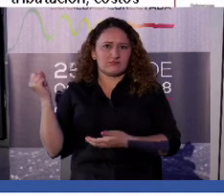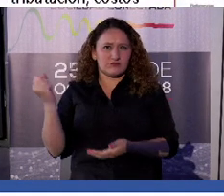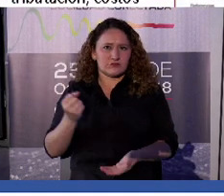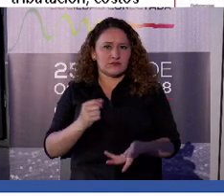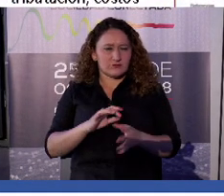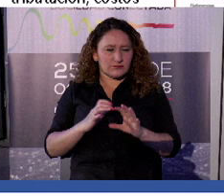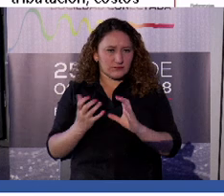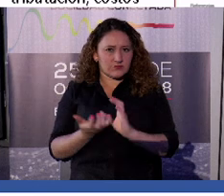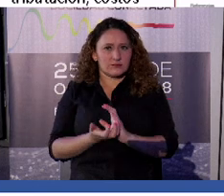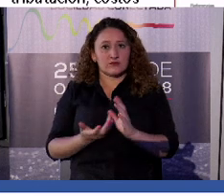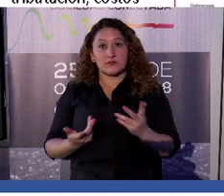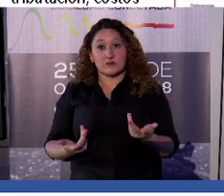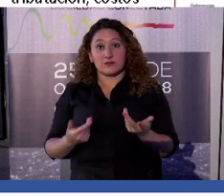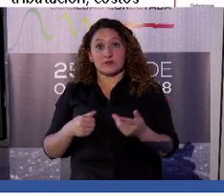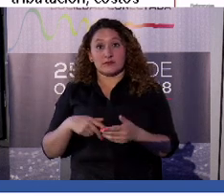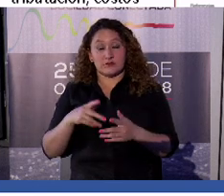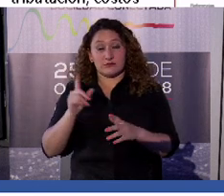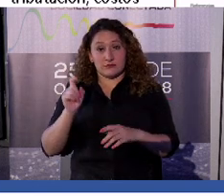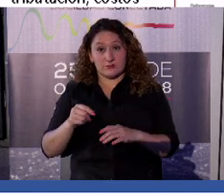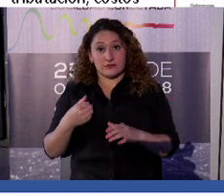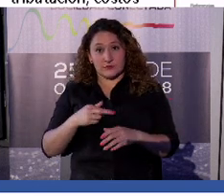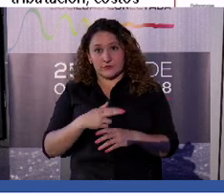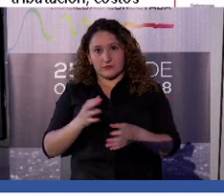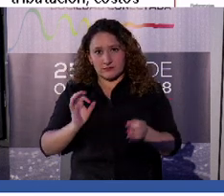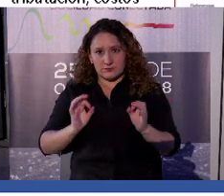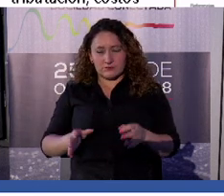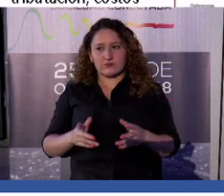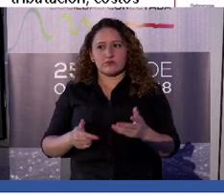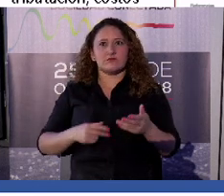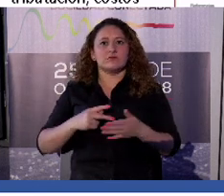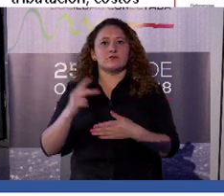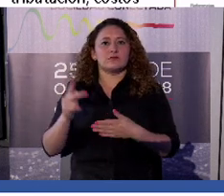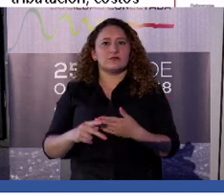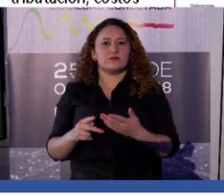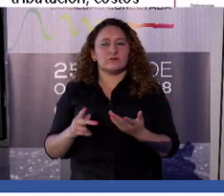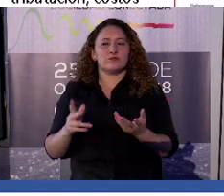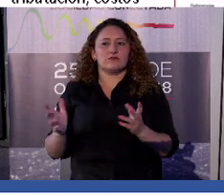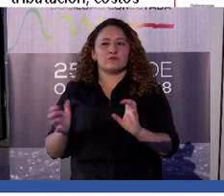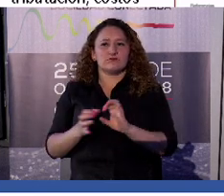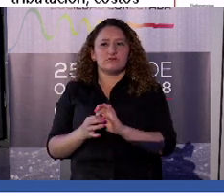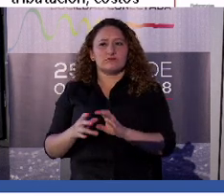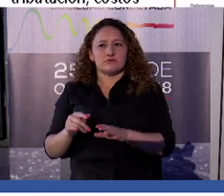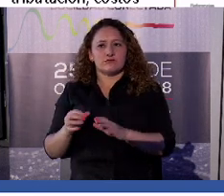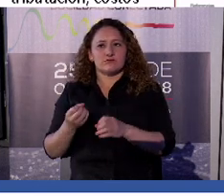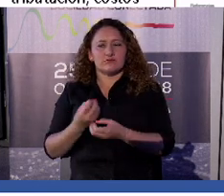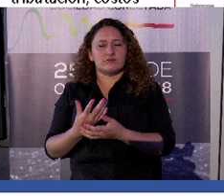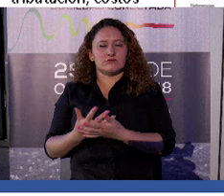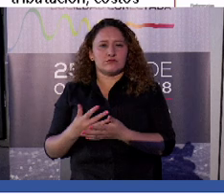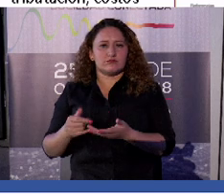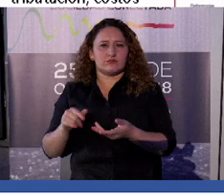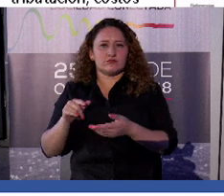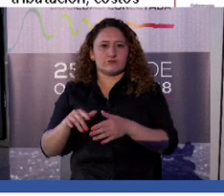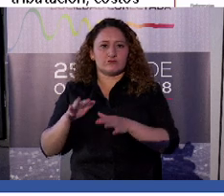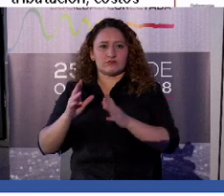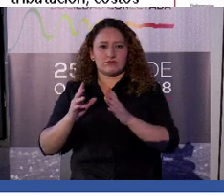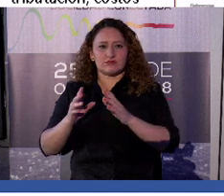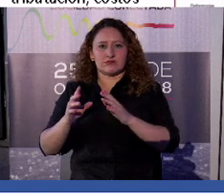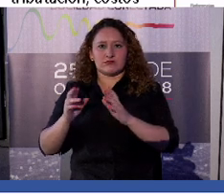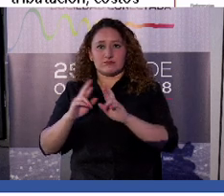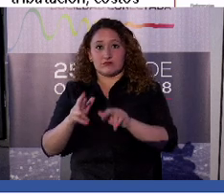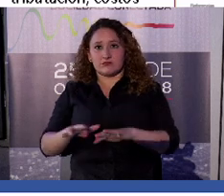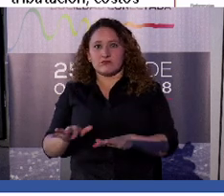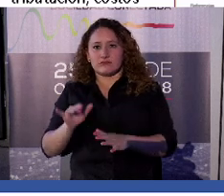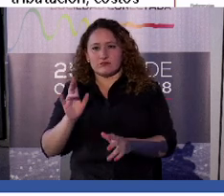global. Y por lo tanto, lo que tenemos que asegurarnos es que los proyectos asociados a la infraestructura digital sean proyectos